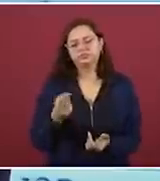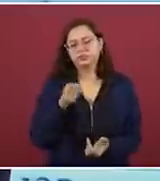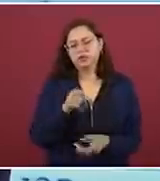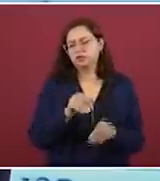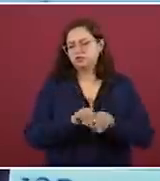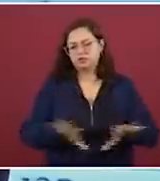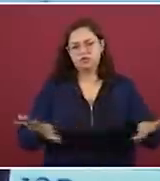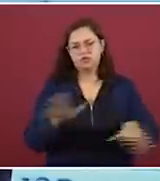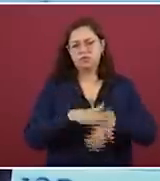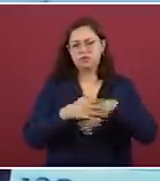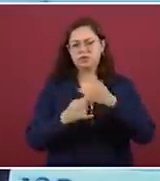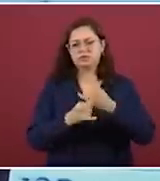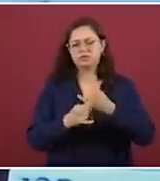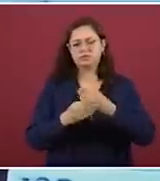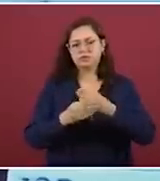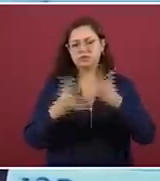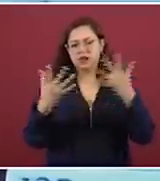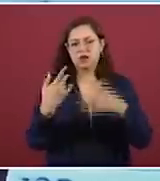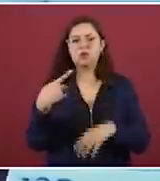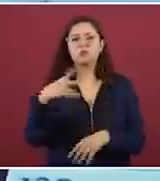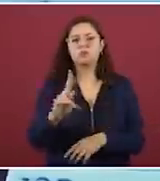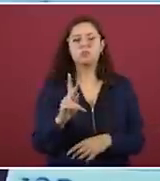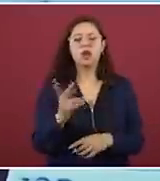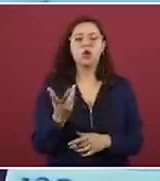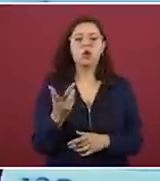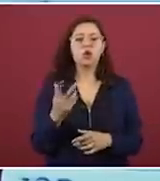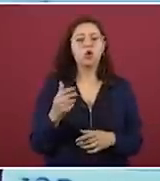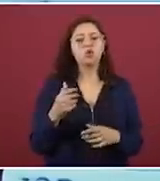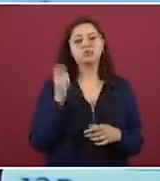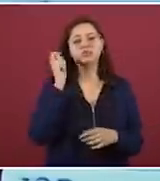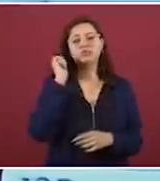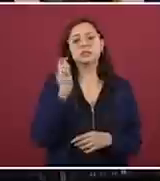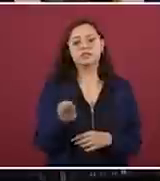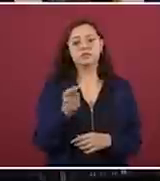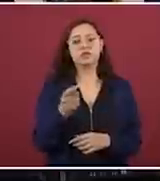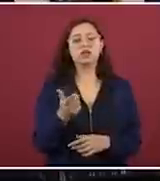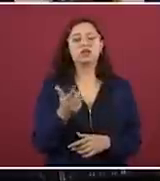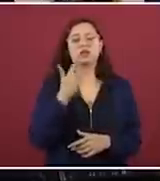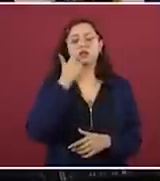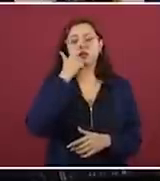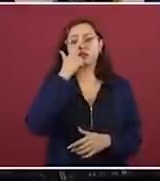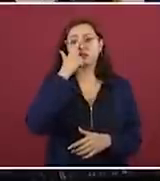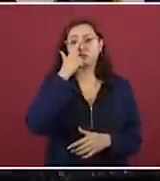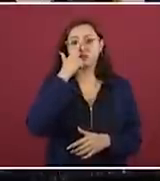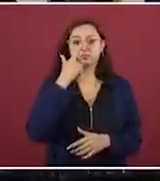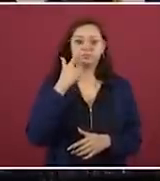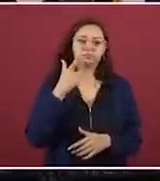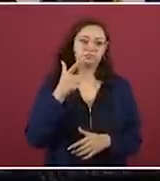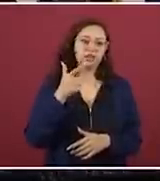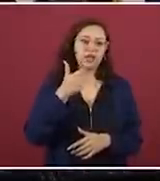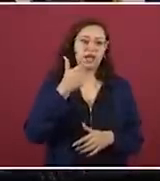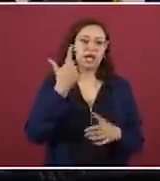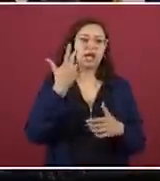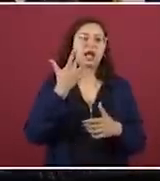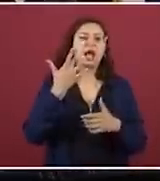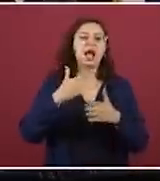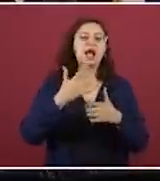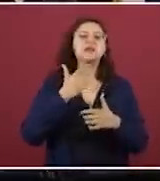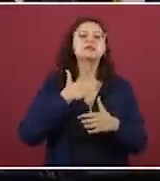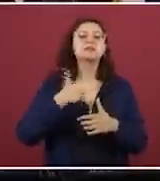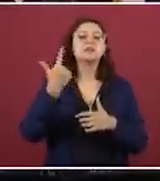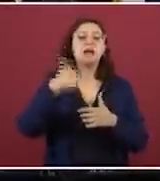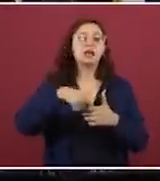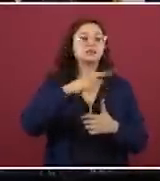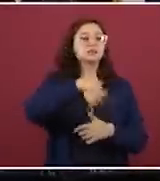de servicio un número y se hizo un sorteo electrónico parecido al que hace Melate. Y en ese